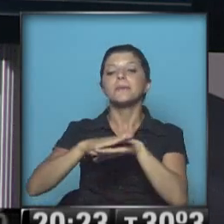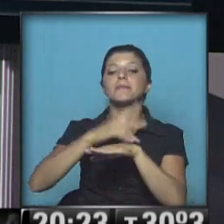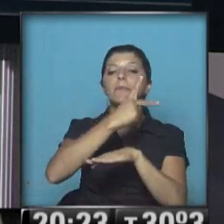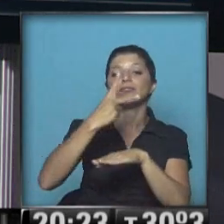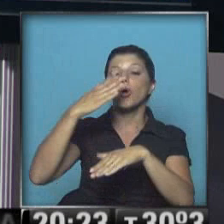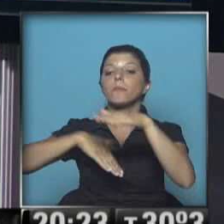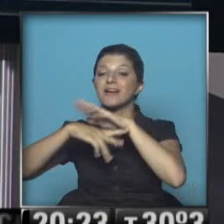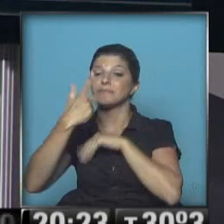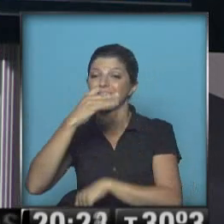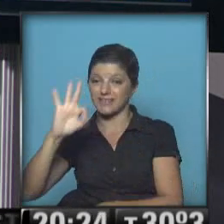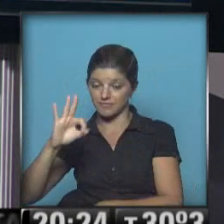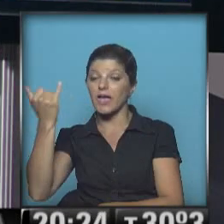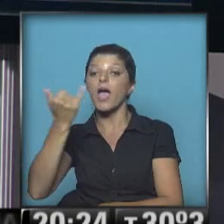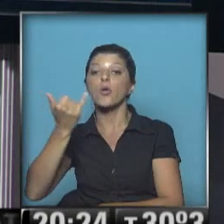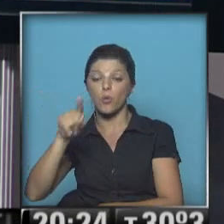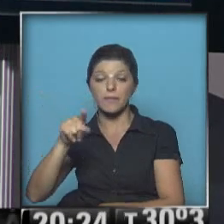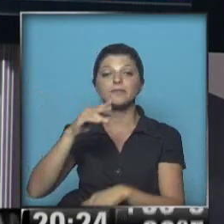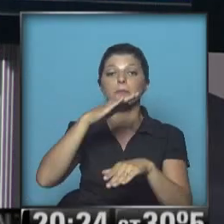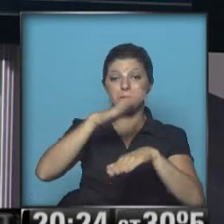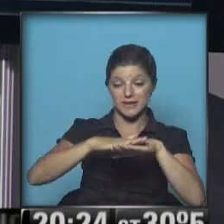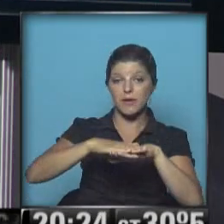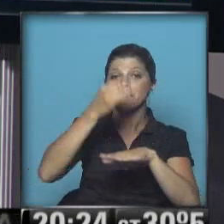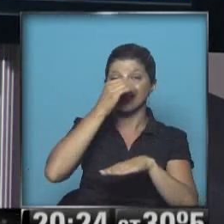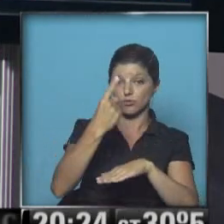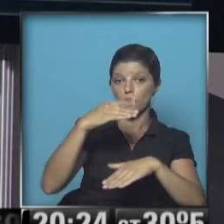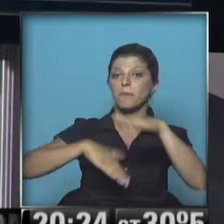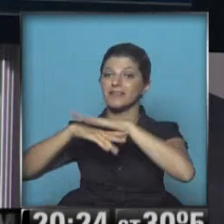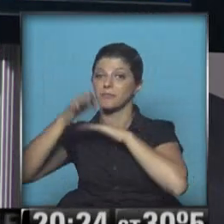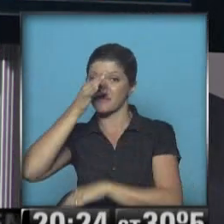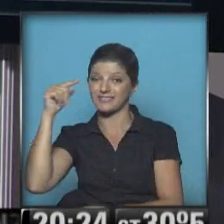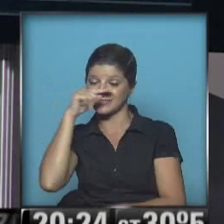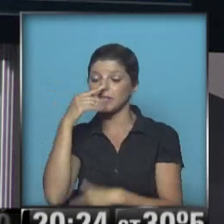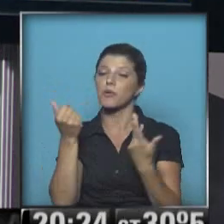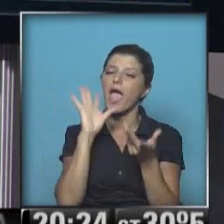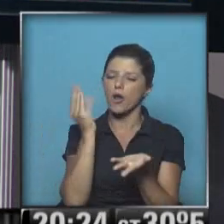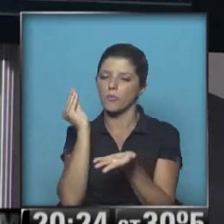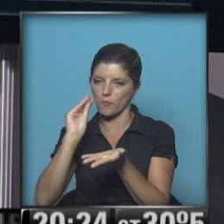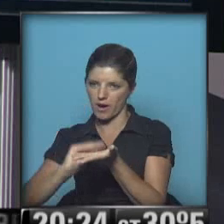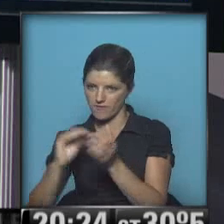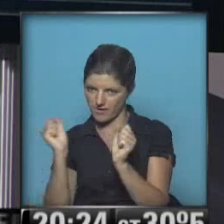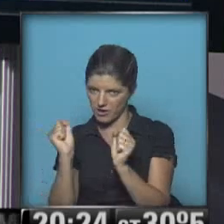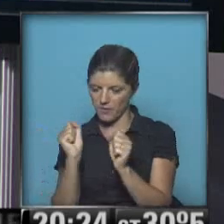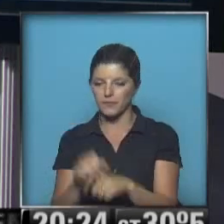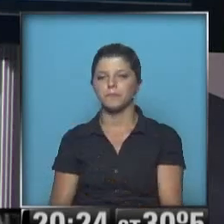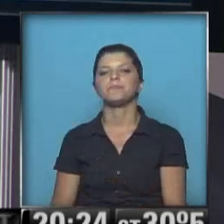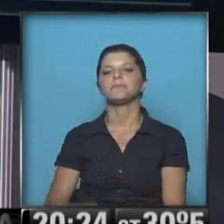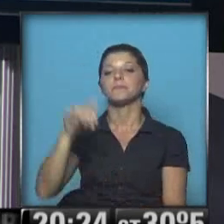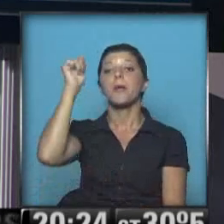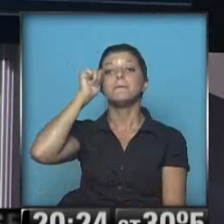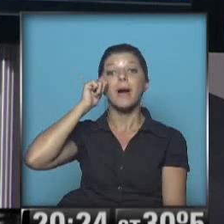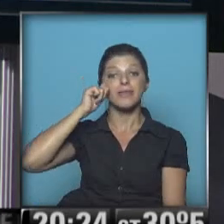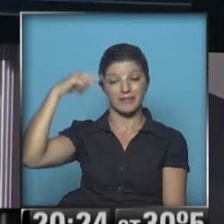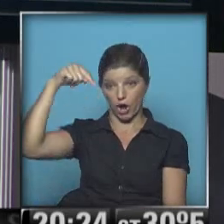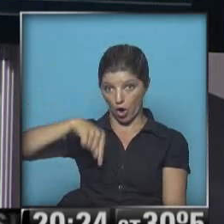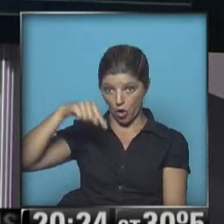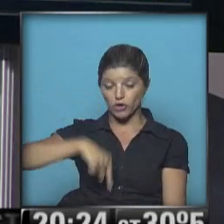gr para el día miércoles el jueves 21 la mínima 27 gr la temperatura máxima quizás un poquito más fresco en mar del plata hoy con una temperatura